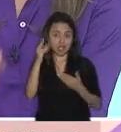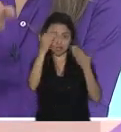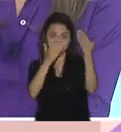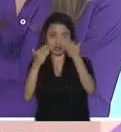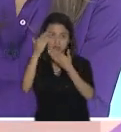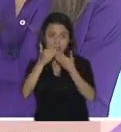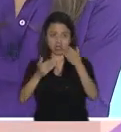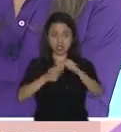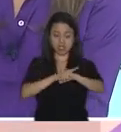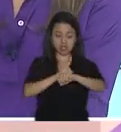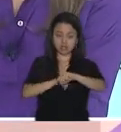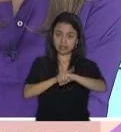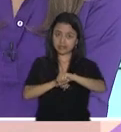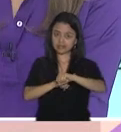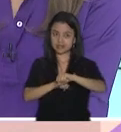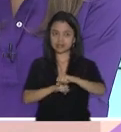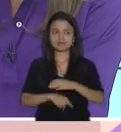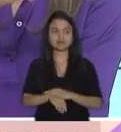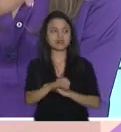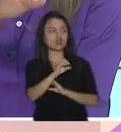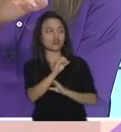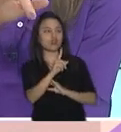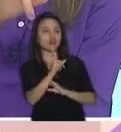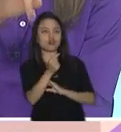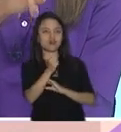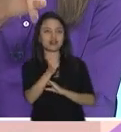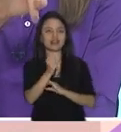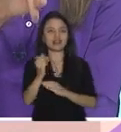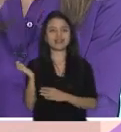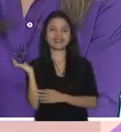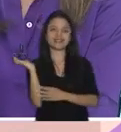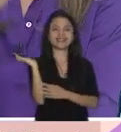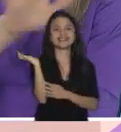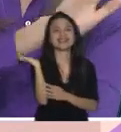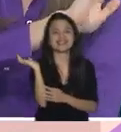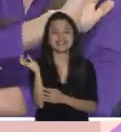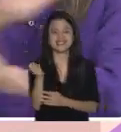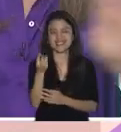Sí, ahí Olga iba súper mal. Olga llevaba 3 tazas apenas. Viste a